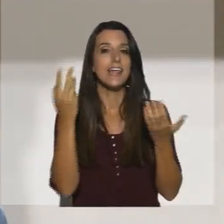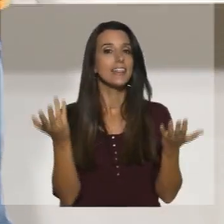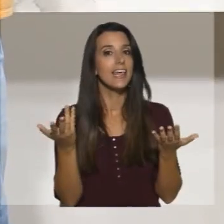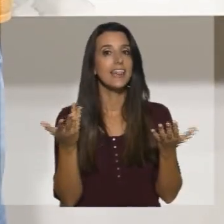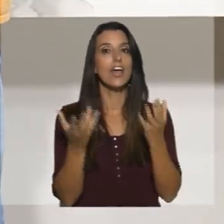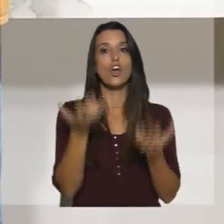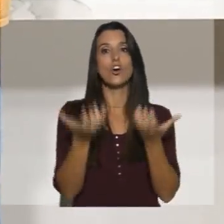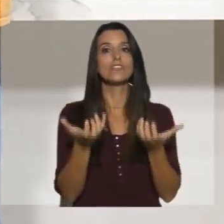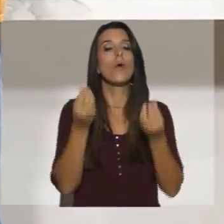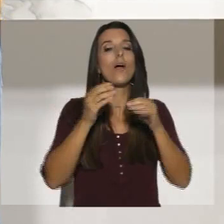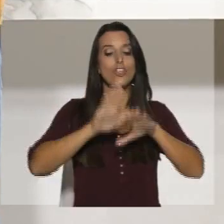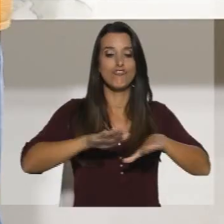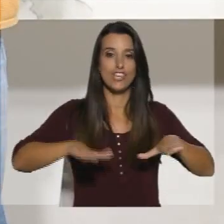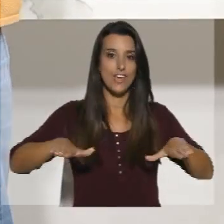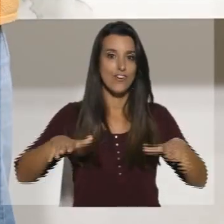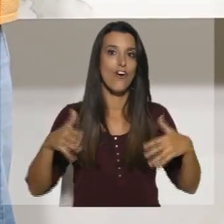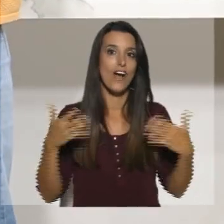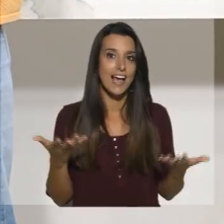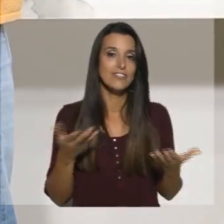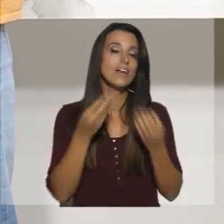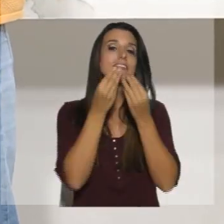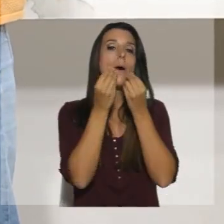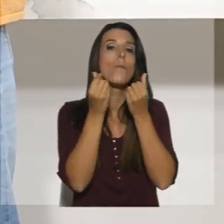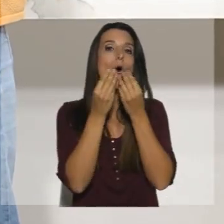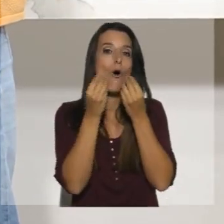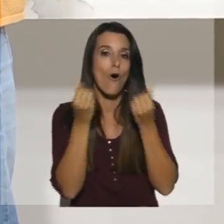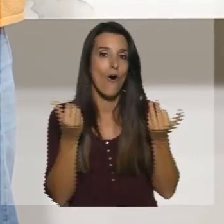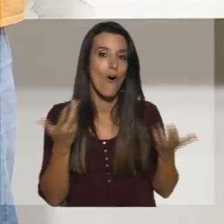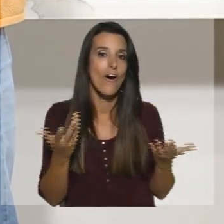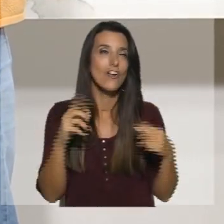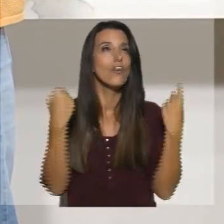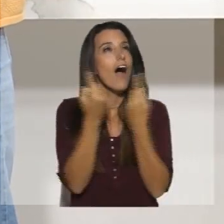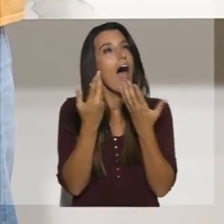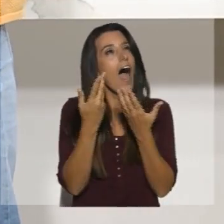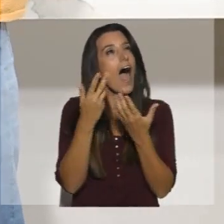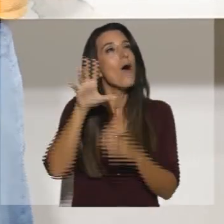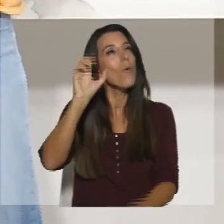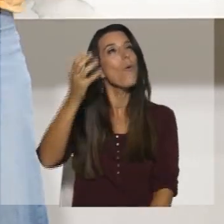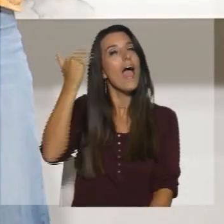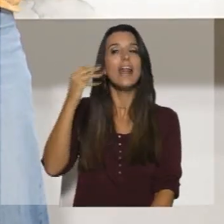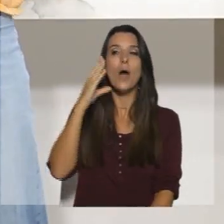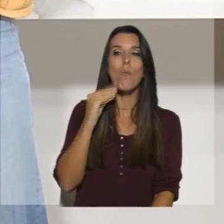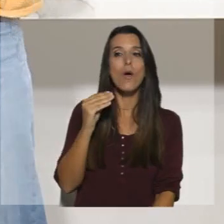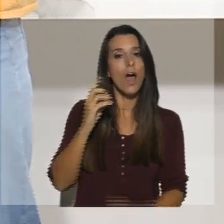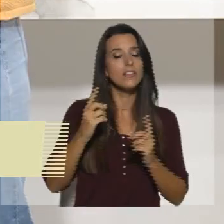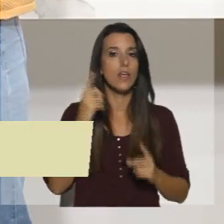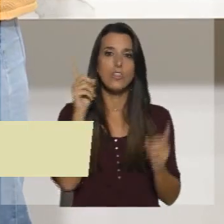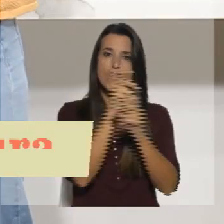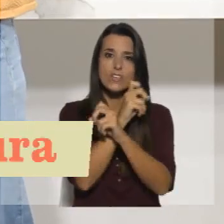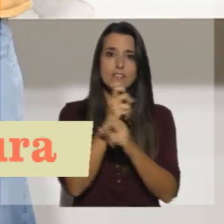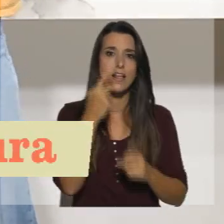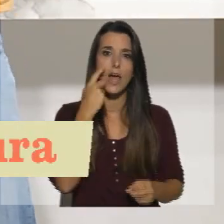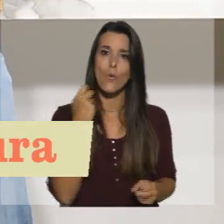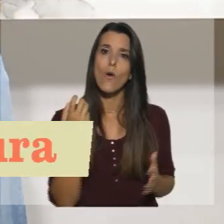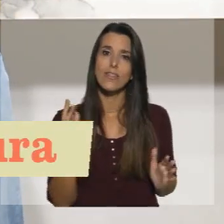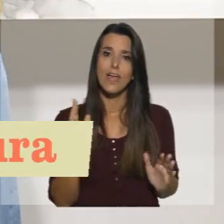a la cocina cuando éramos más chicos, esos sabores que nos hacen viajar en el tiempo. Totalmente, y qué difíciles de encontrar a veces, son,